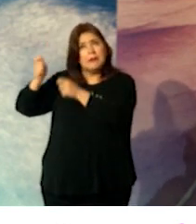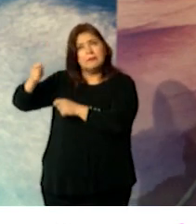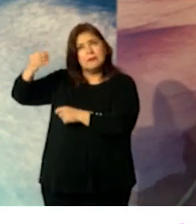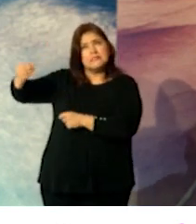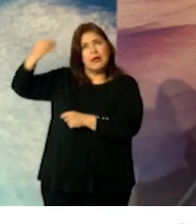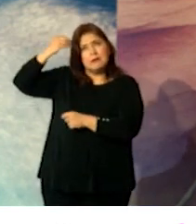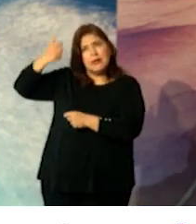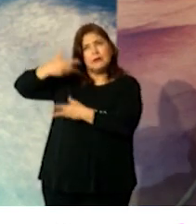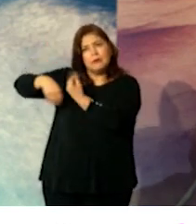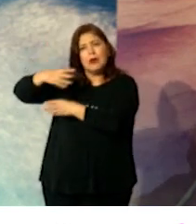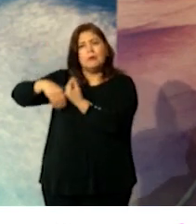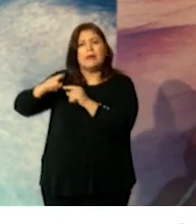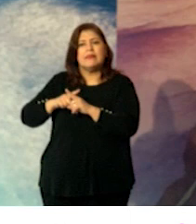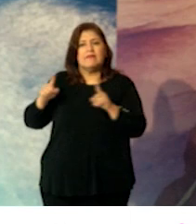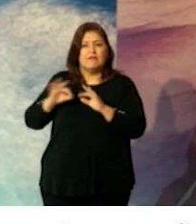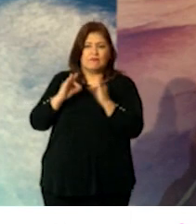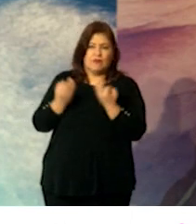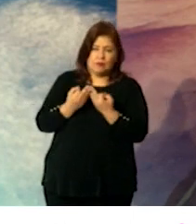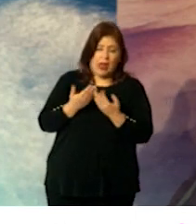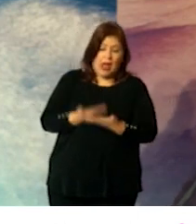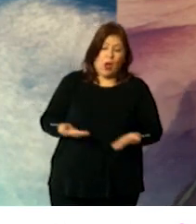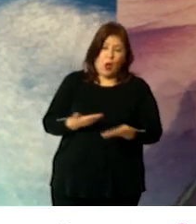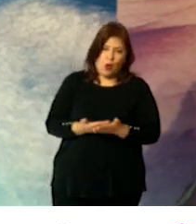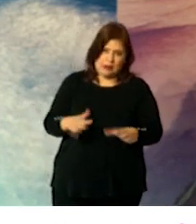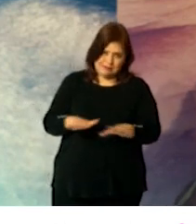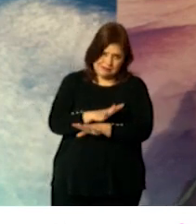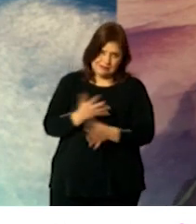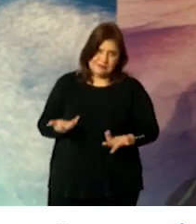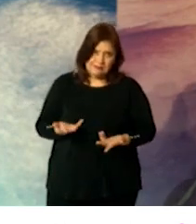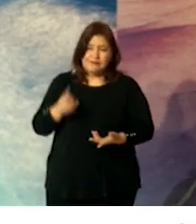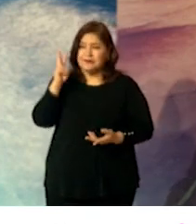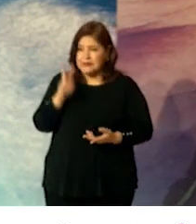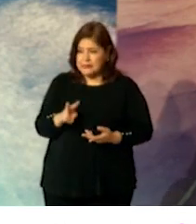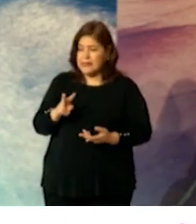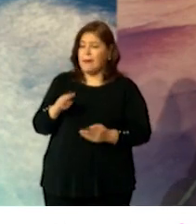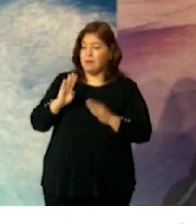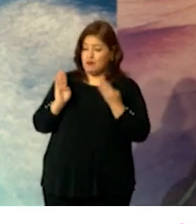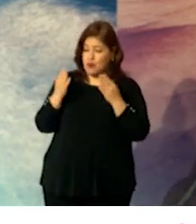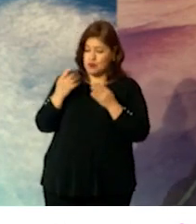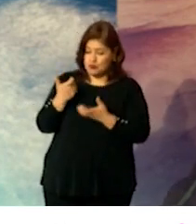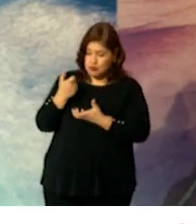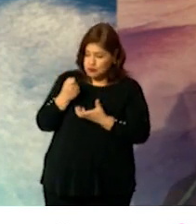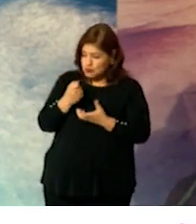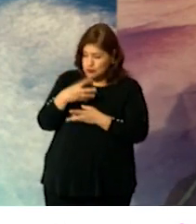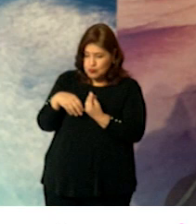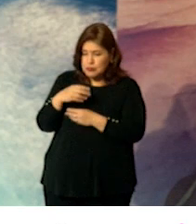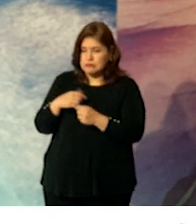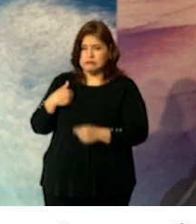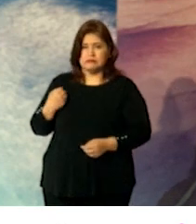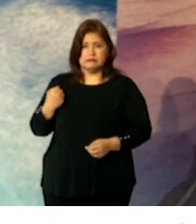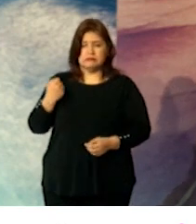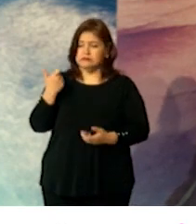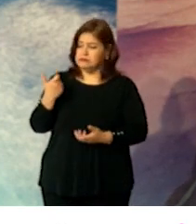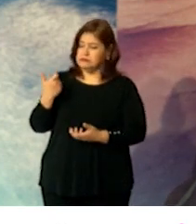y una economía y un manejo del hogar muy diferente al que tenemos hoy. Entonces creo que en el mundo financiero hay esta dinámica de dominio en el que las